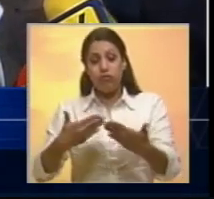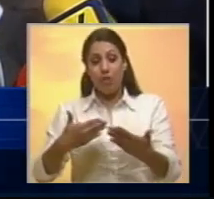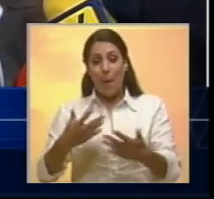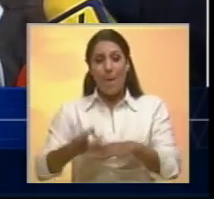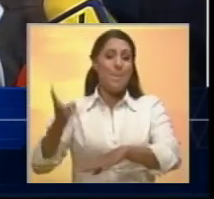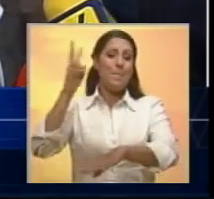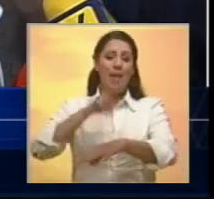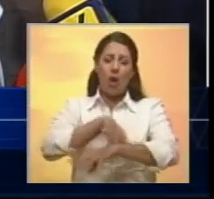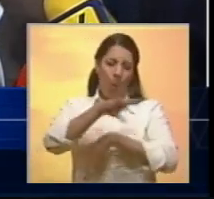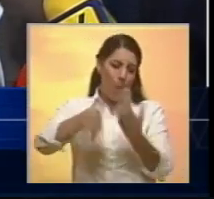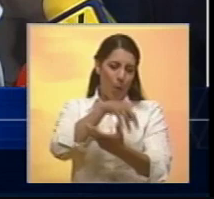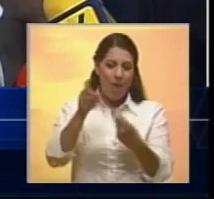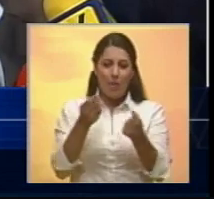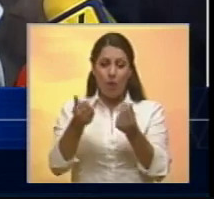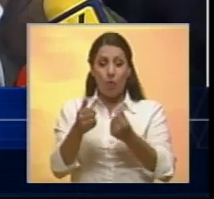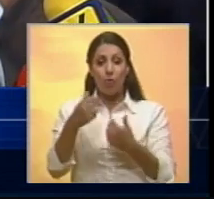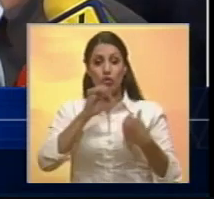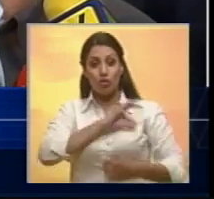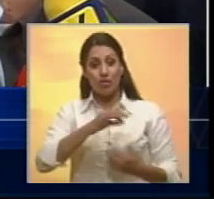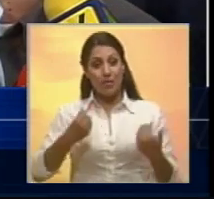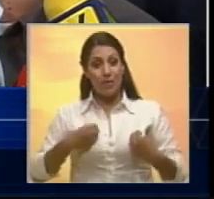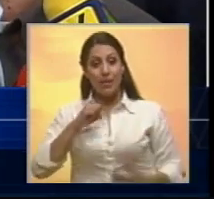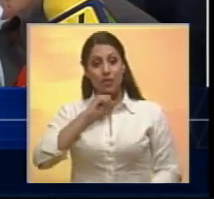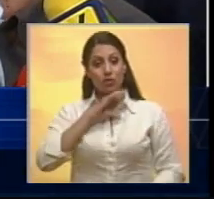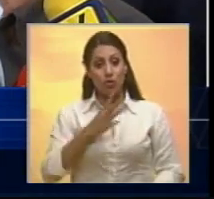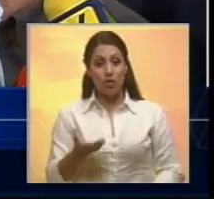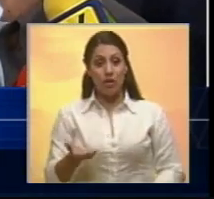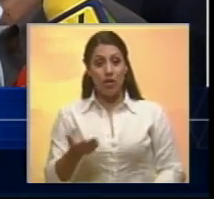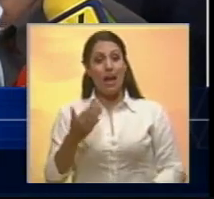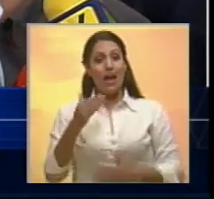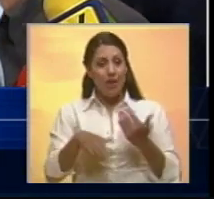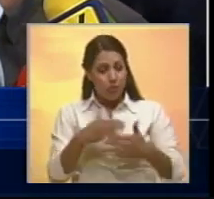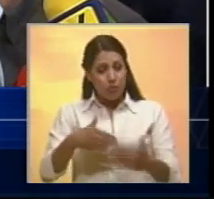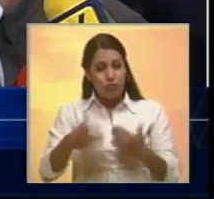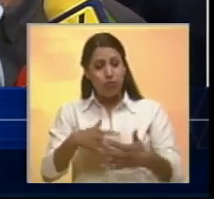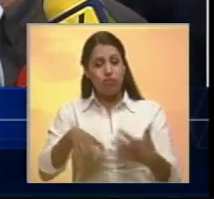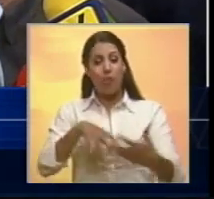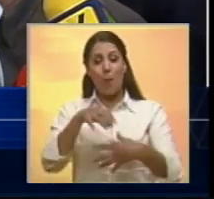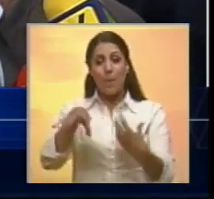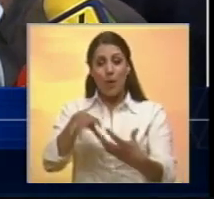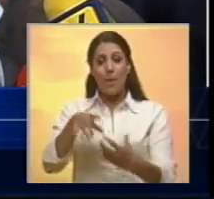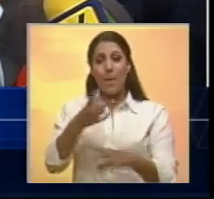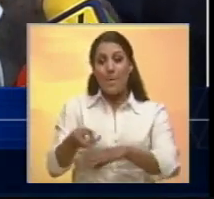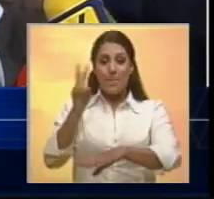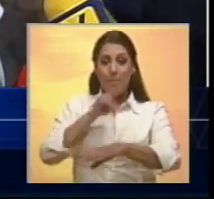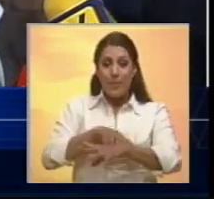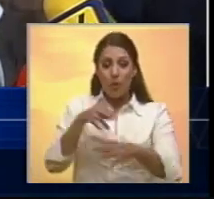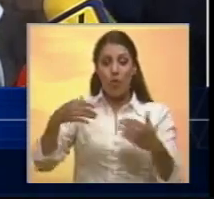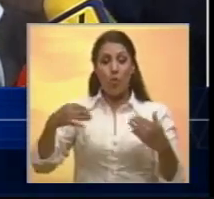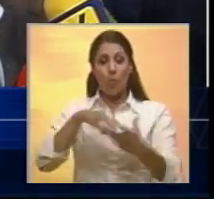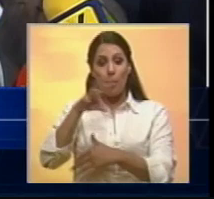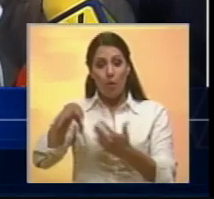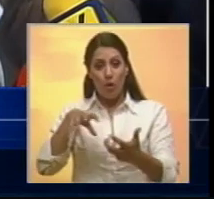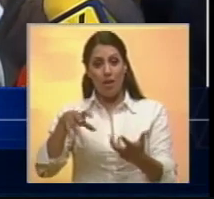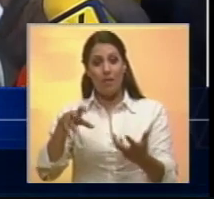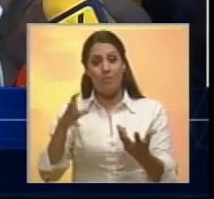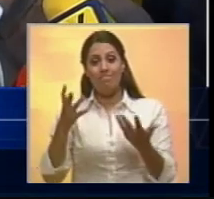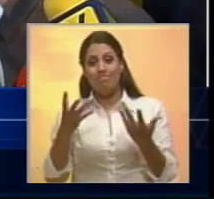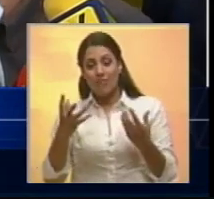hacia el peor colapso económico y social que hemos vivido en nuestra historia. Avanza a toda velocidad a los peores escenarios